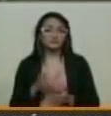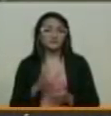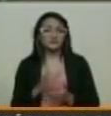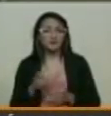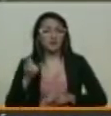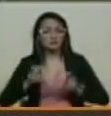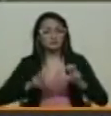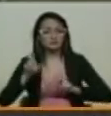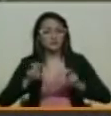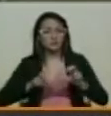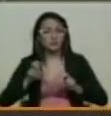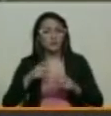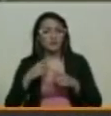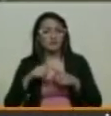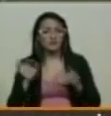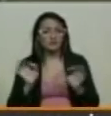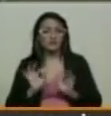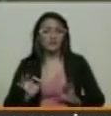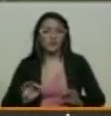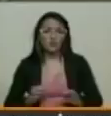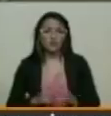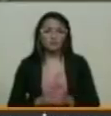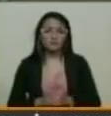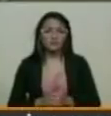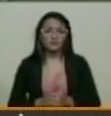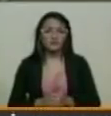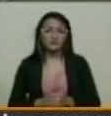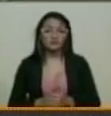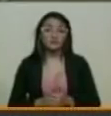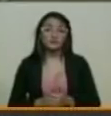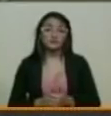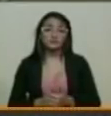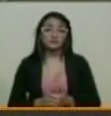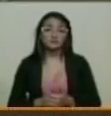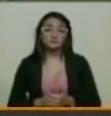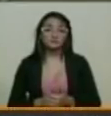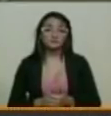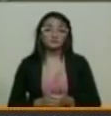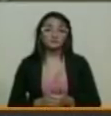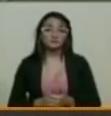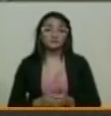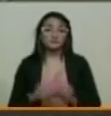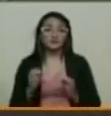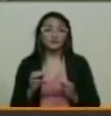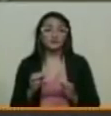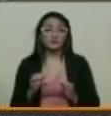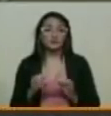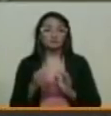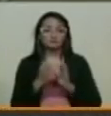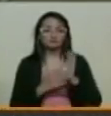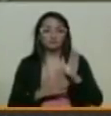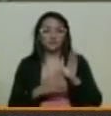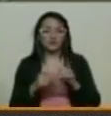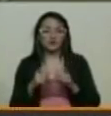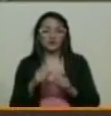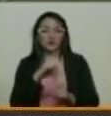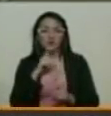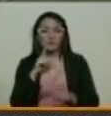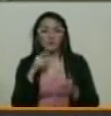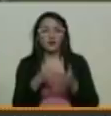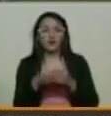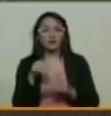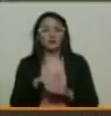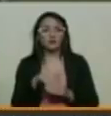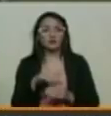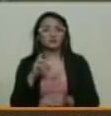estudiando diferentes formas, pero lo más probable es que por supuesto nos vayamos con las boletas electorales. El